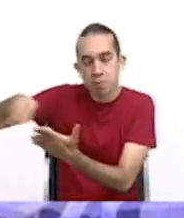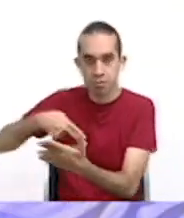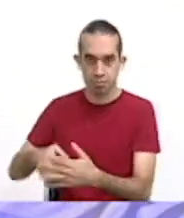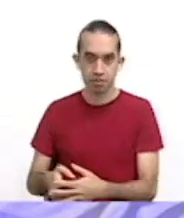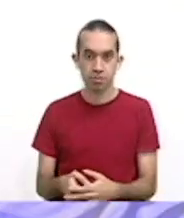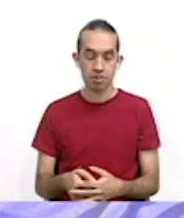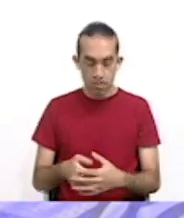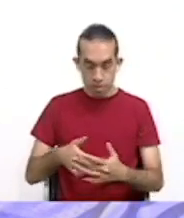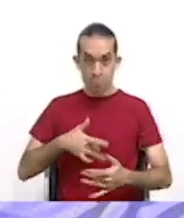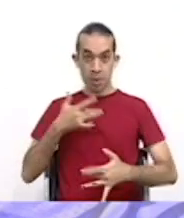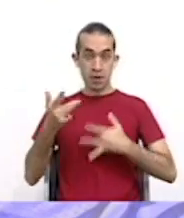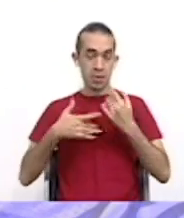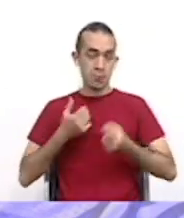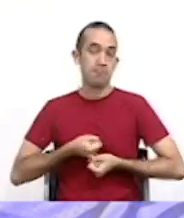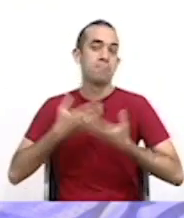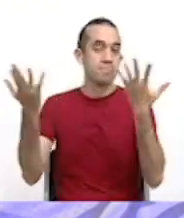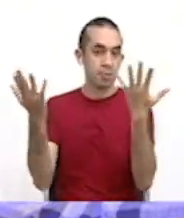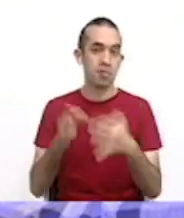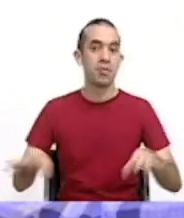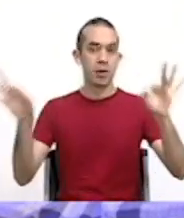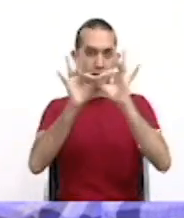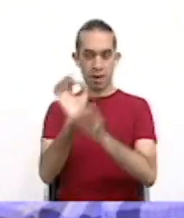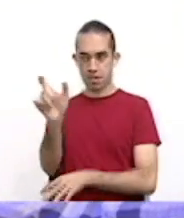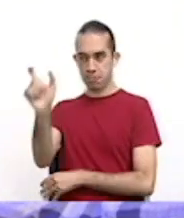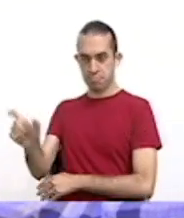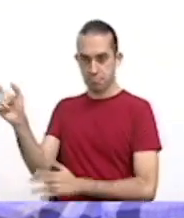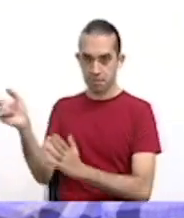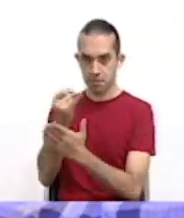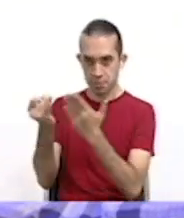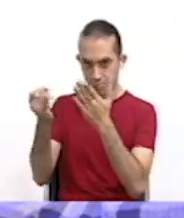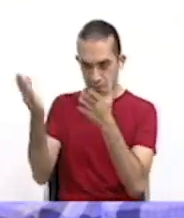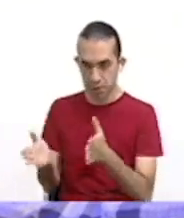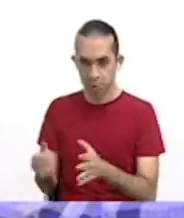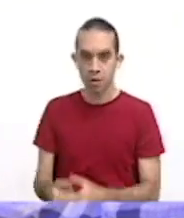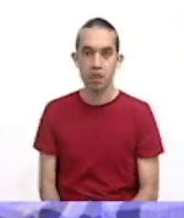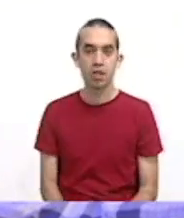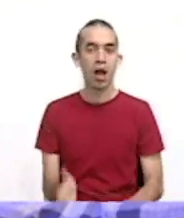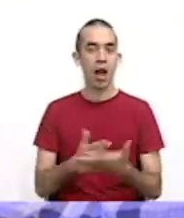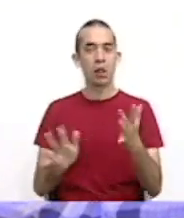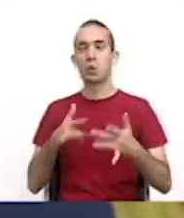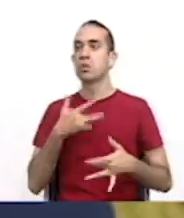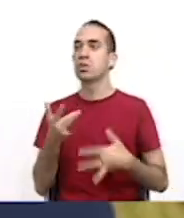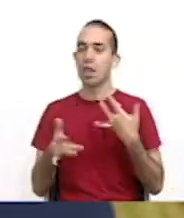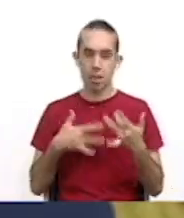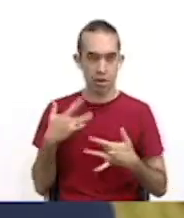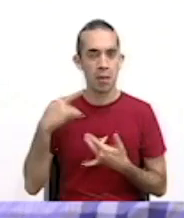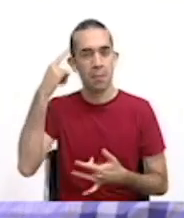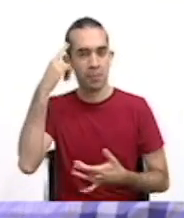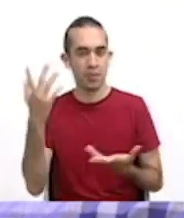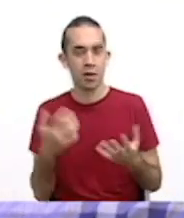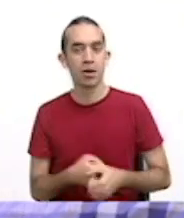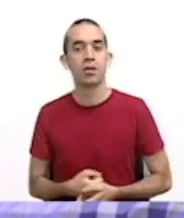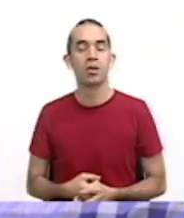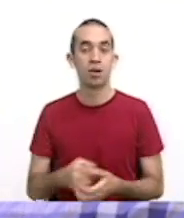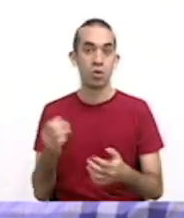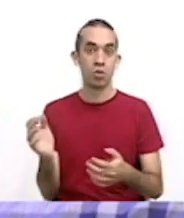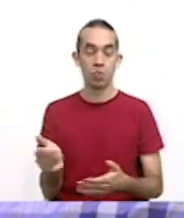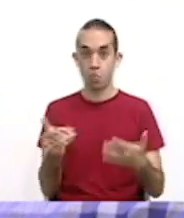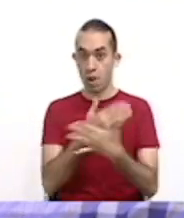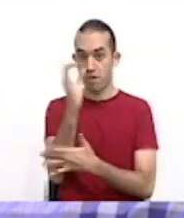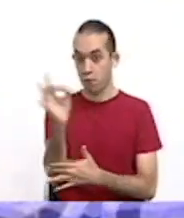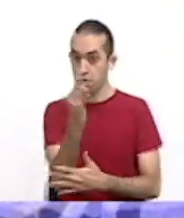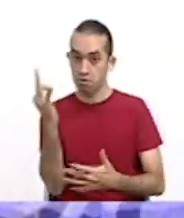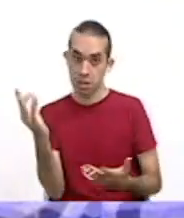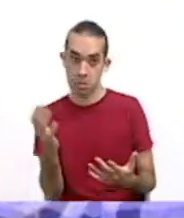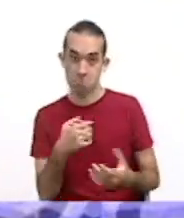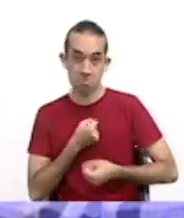decir algo importante o algo que sienten. Sigamos descubriendo nuevas formas de expresarnos. Yo sigo explorando la